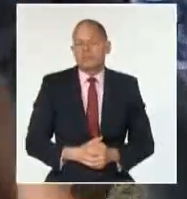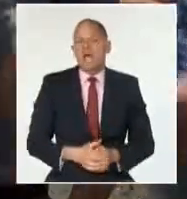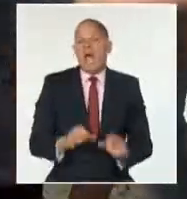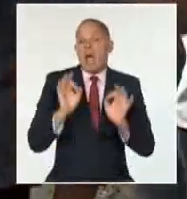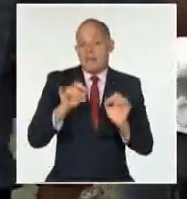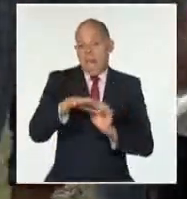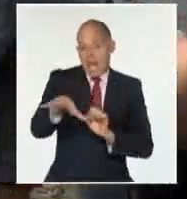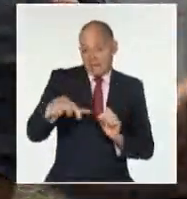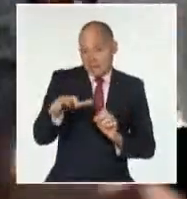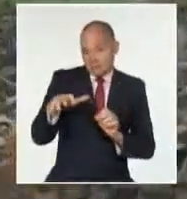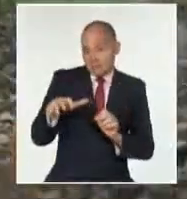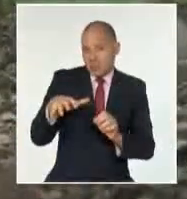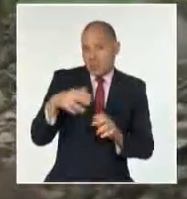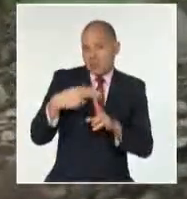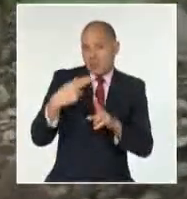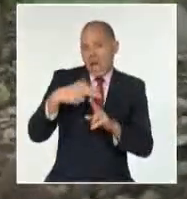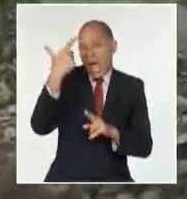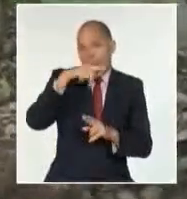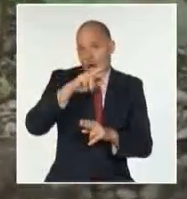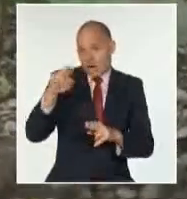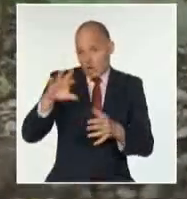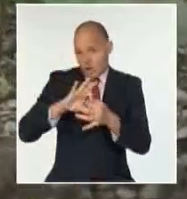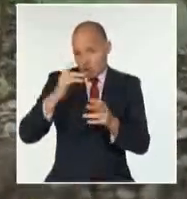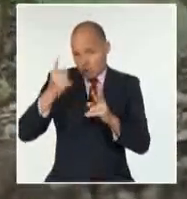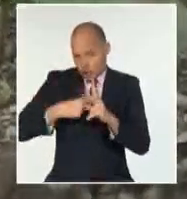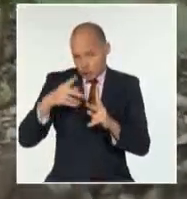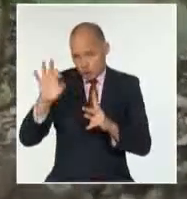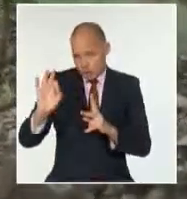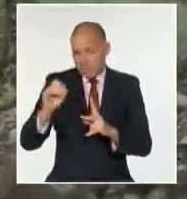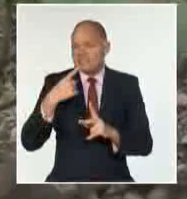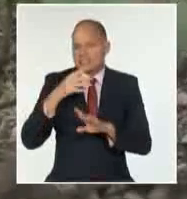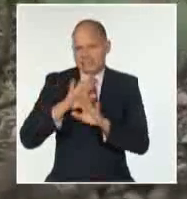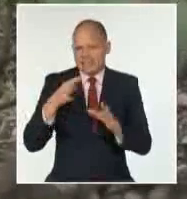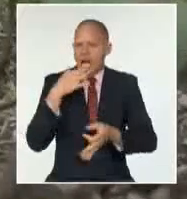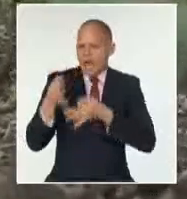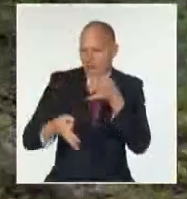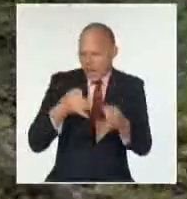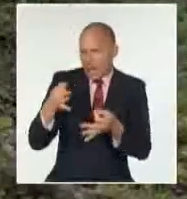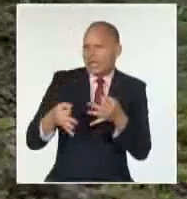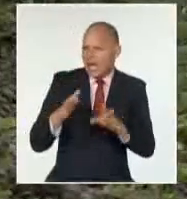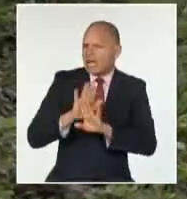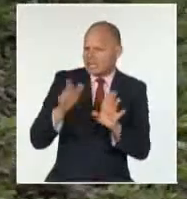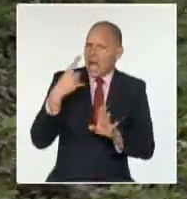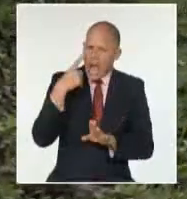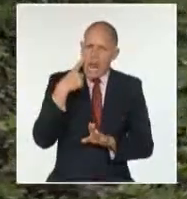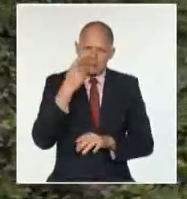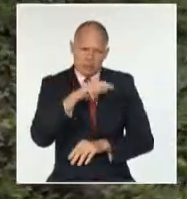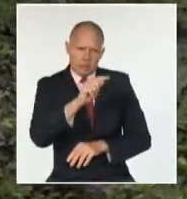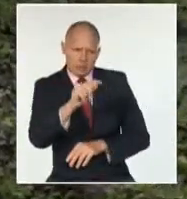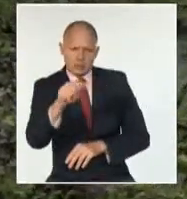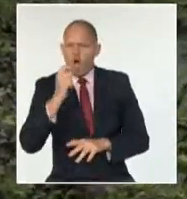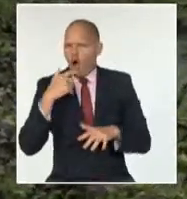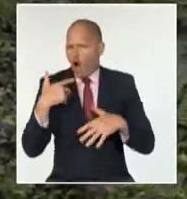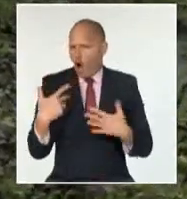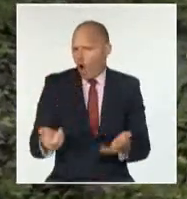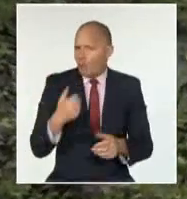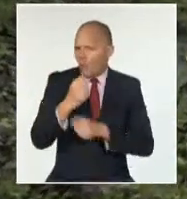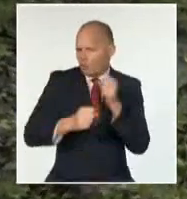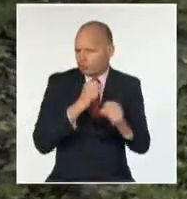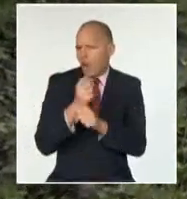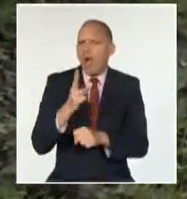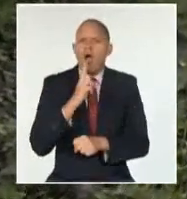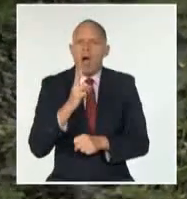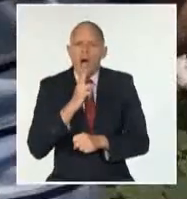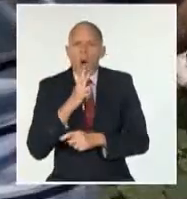Arroyo Santiago, los campesinos informaron sobre los cultivos e inversiones en un tranque como garantía de agua para el riego. El